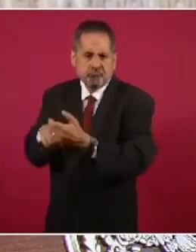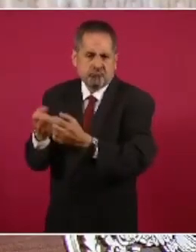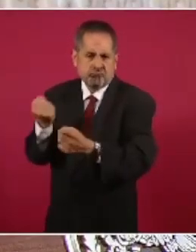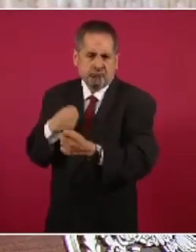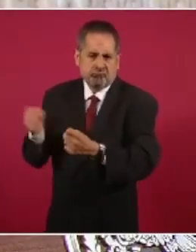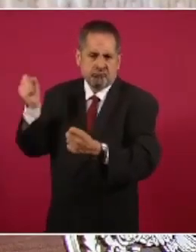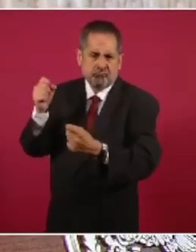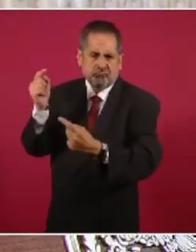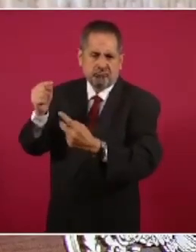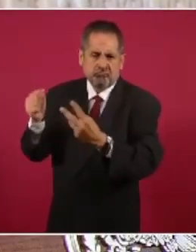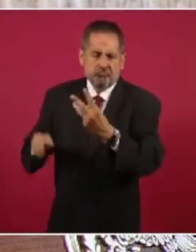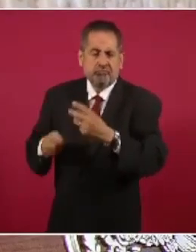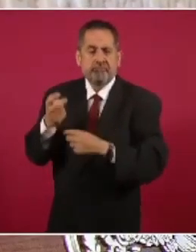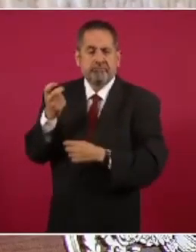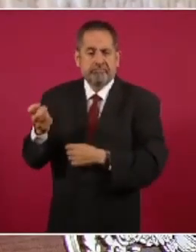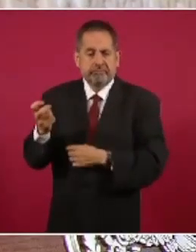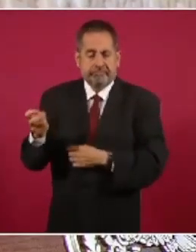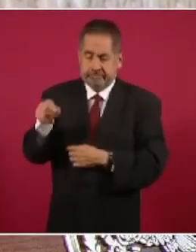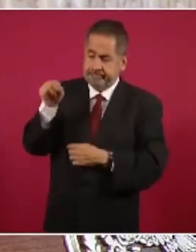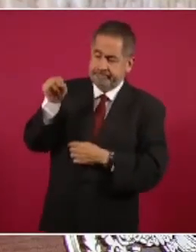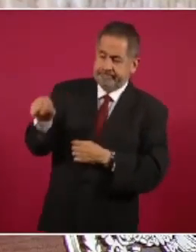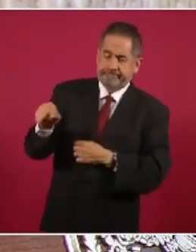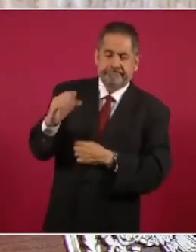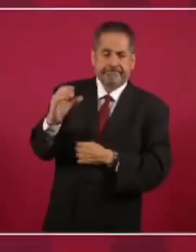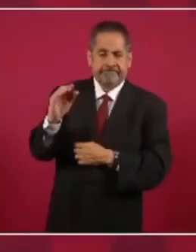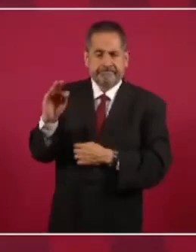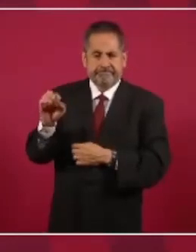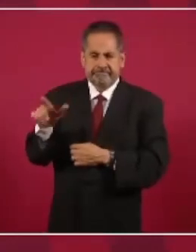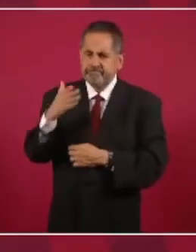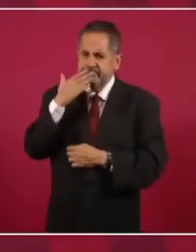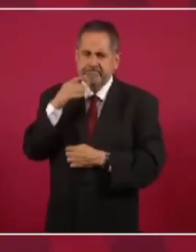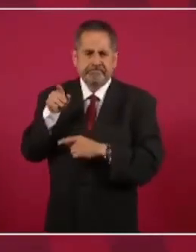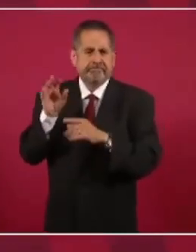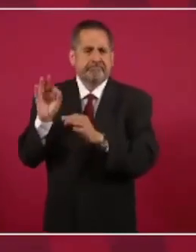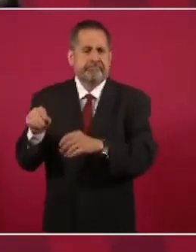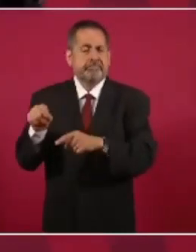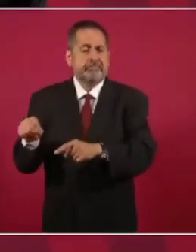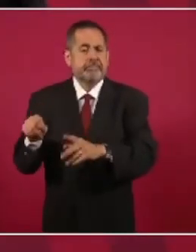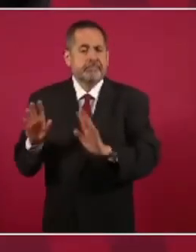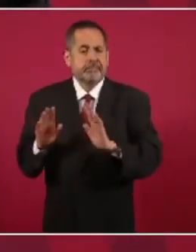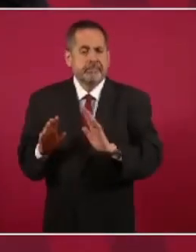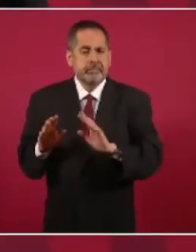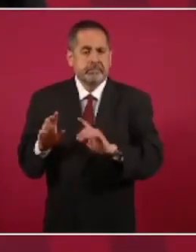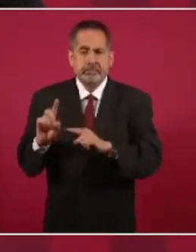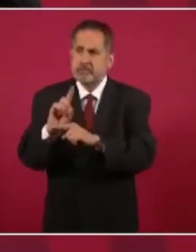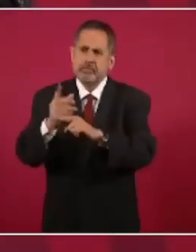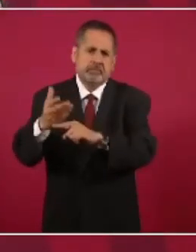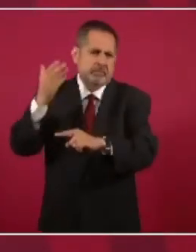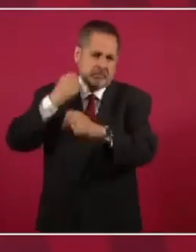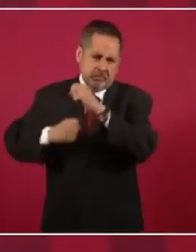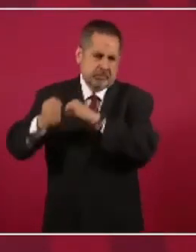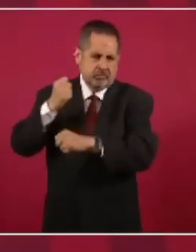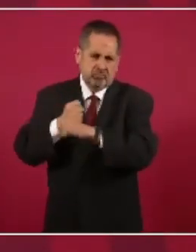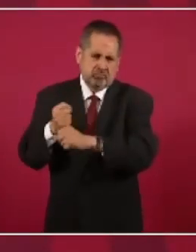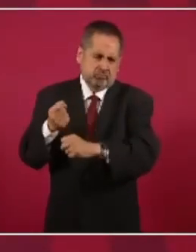en la Secretaría, digo, en la Comisión Federal de Electricidad, de tiempo atrás,